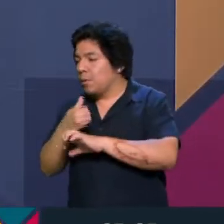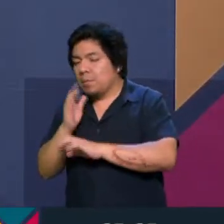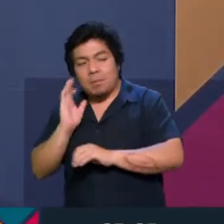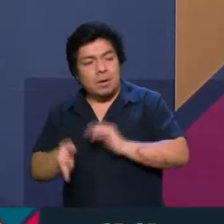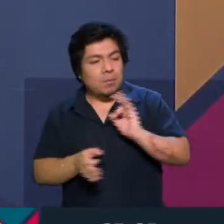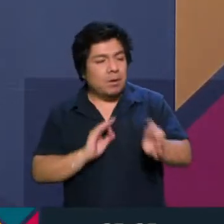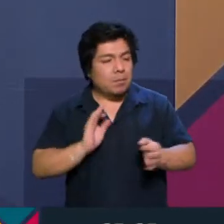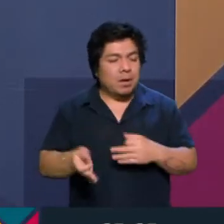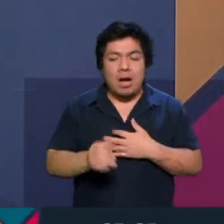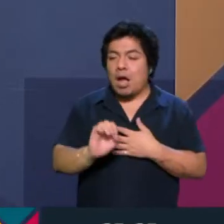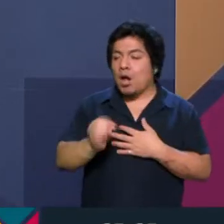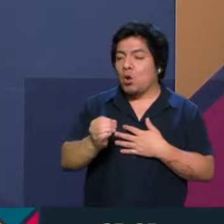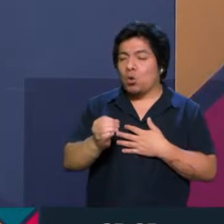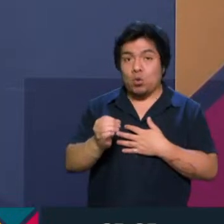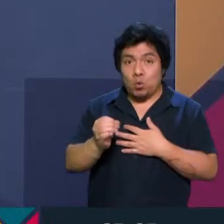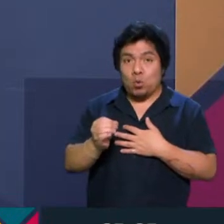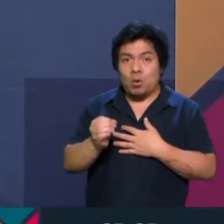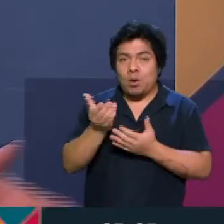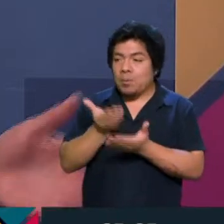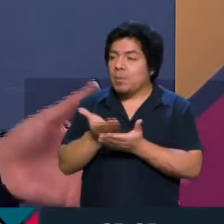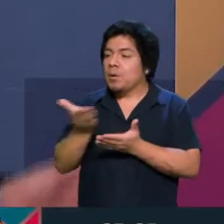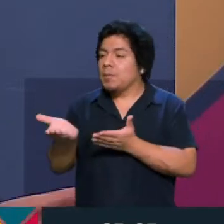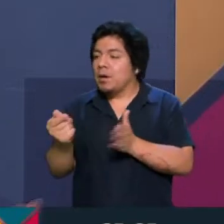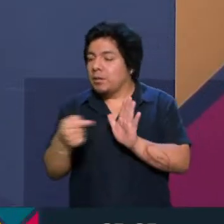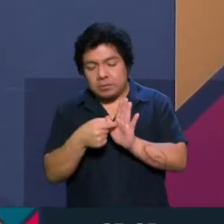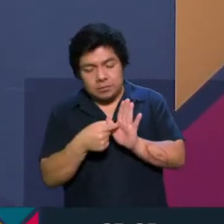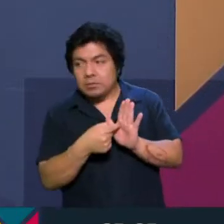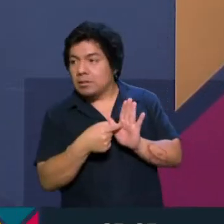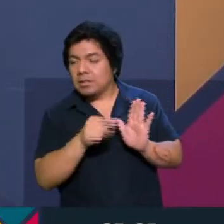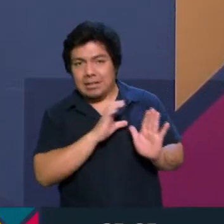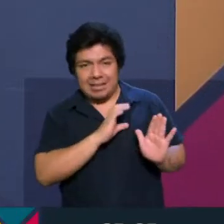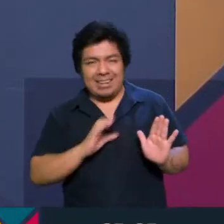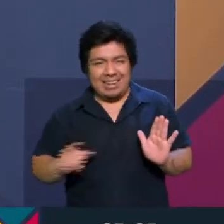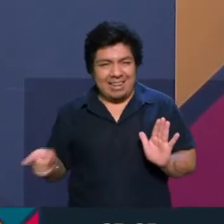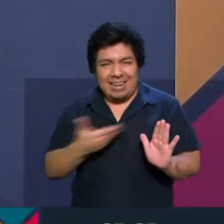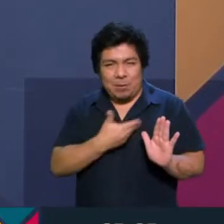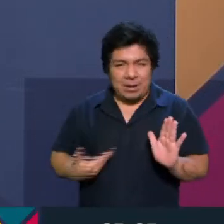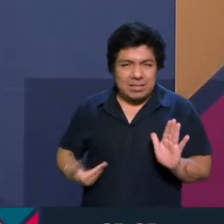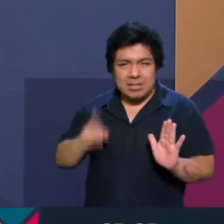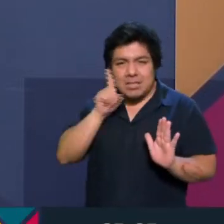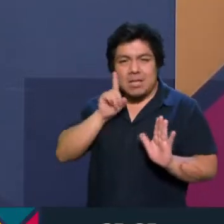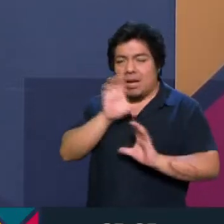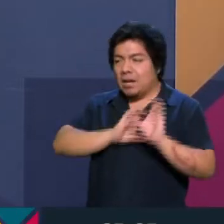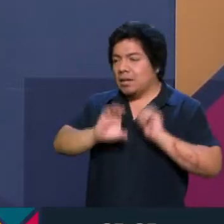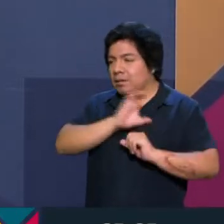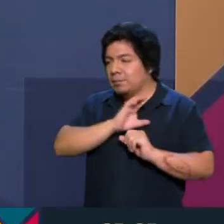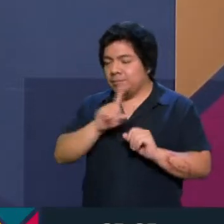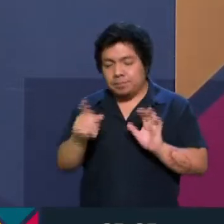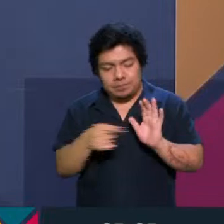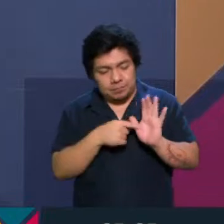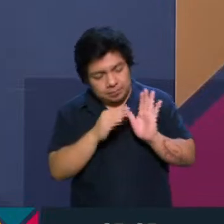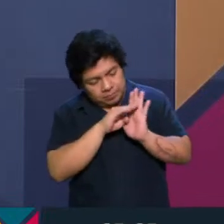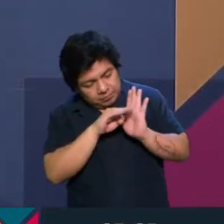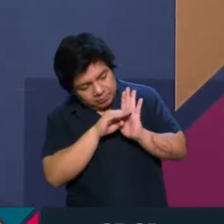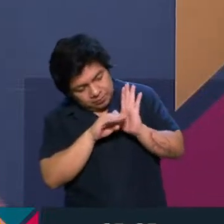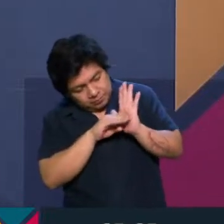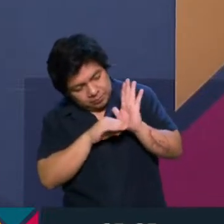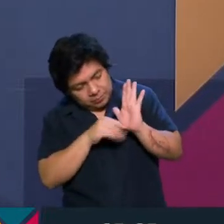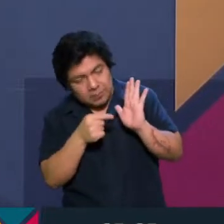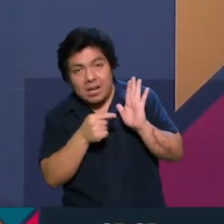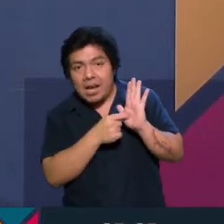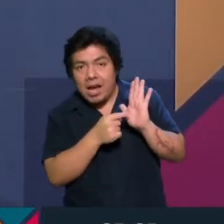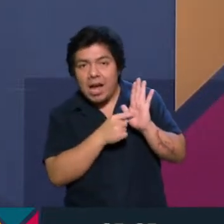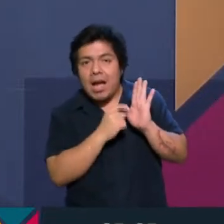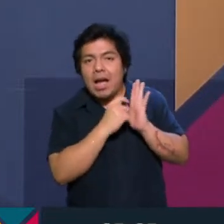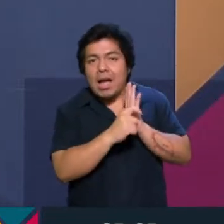en octubre una propuesta ahora ya de la presidenta Claudia Sheinbaum, y en esta reforma venía que iba a cambiar